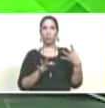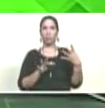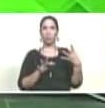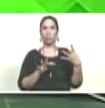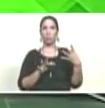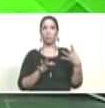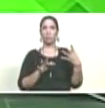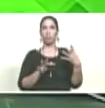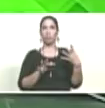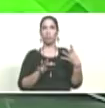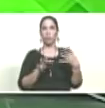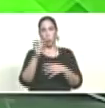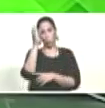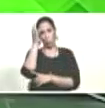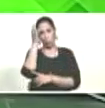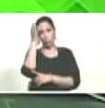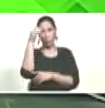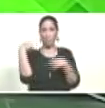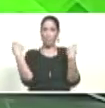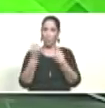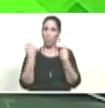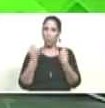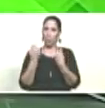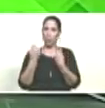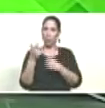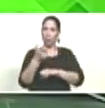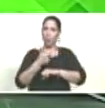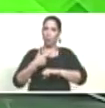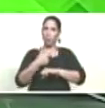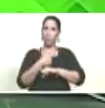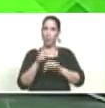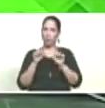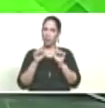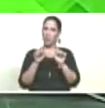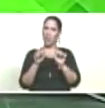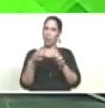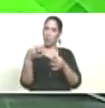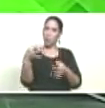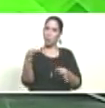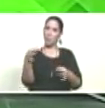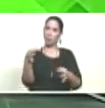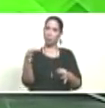Los consejos populares de gobierno se quedaron en el papel.